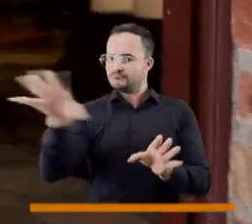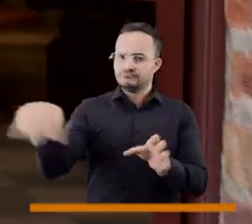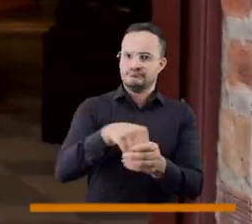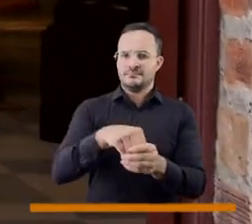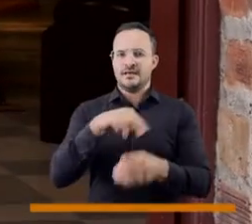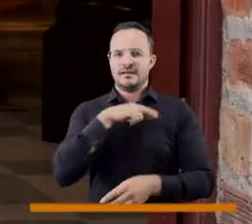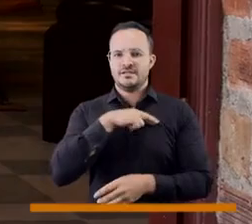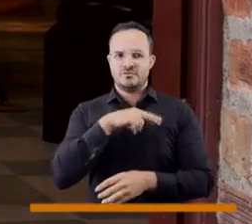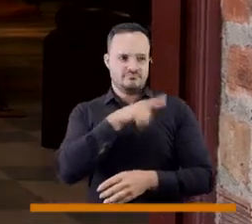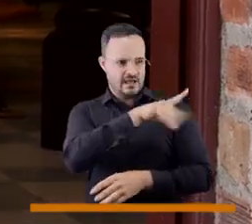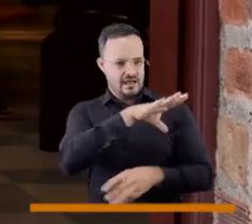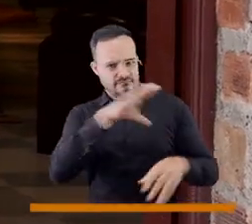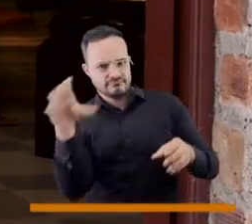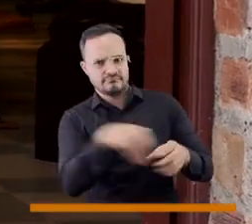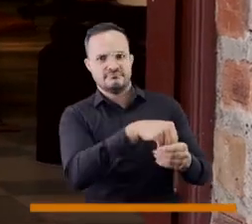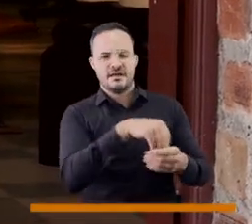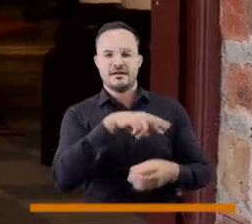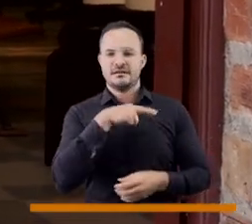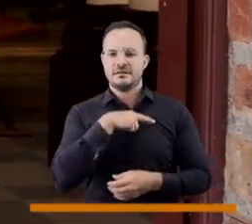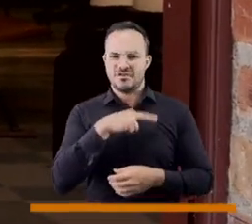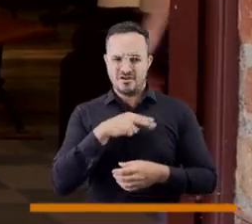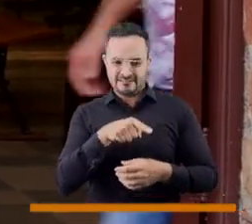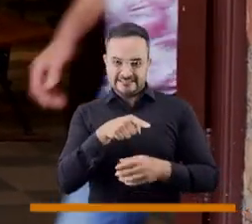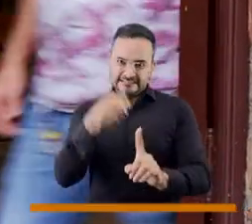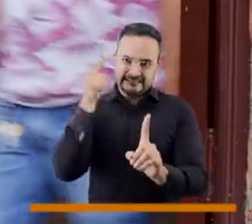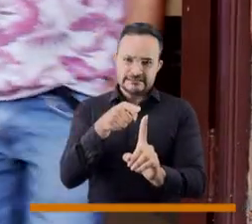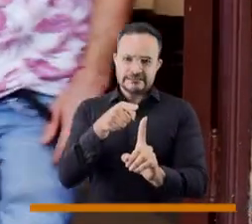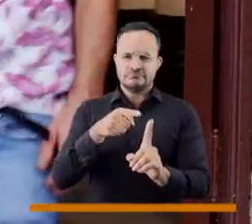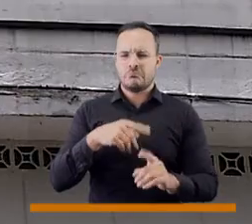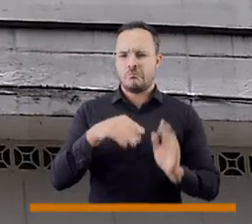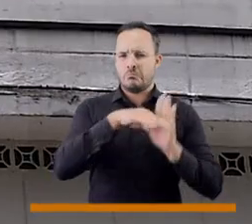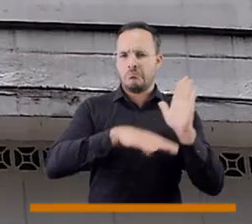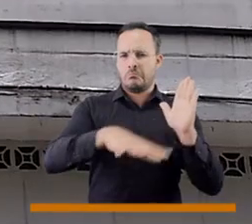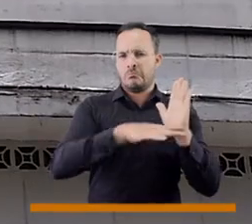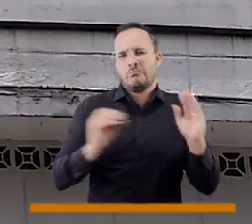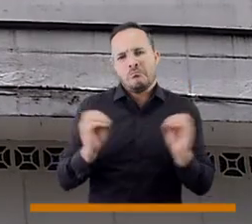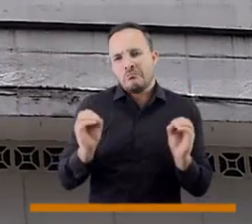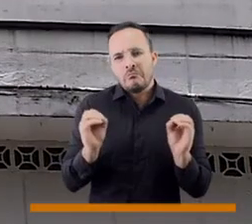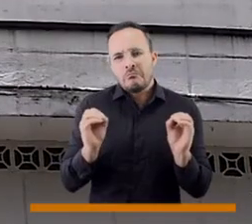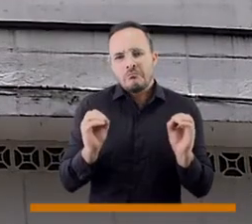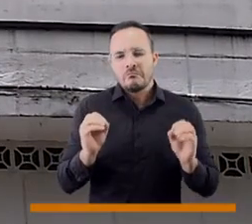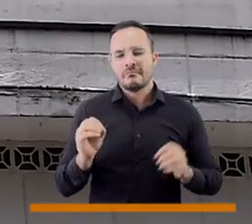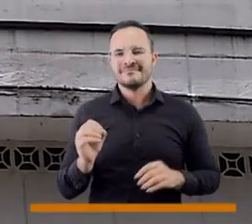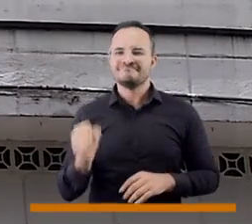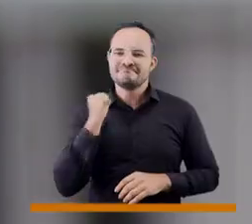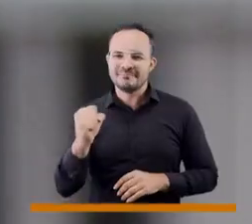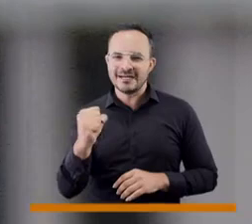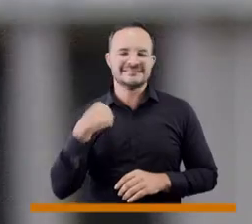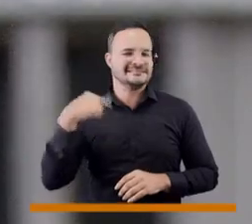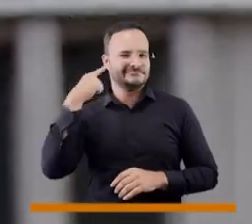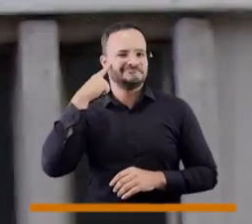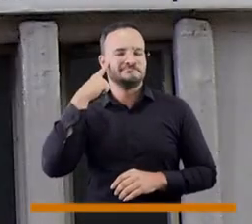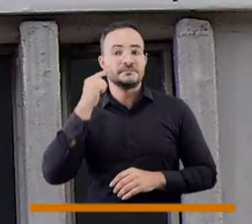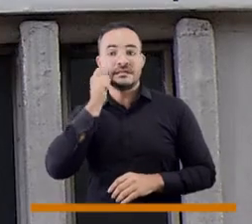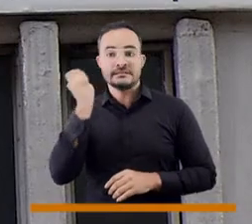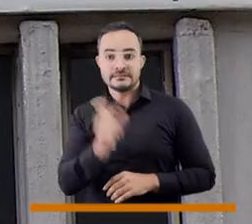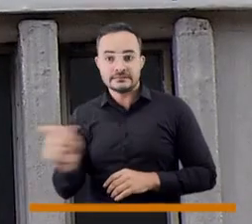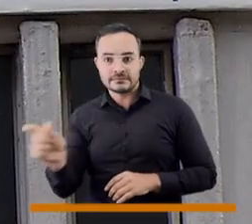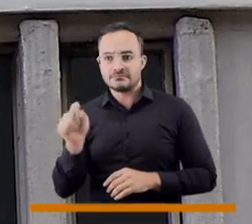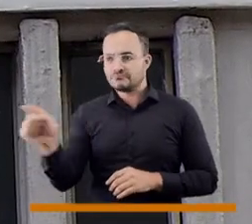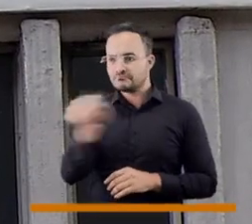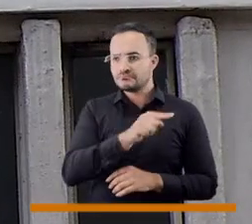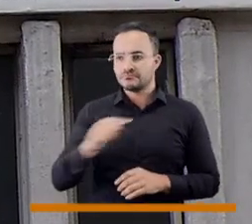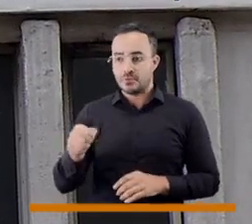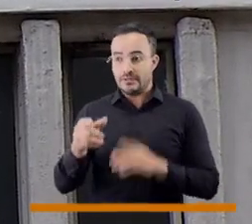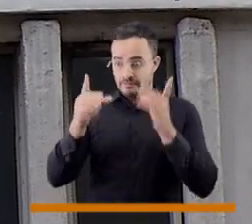imponer una religión en especial, no busca que haya una religión para el país, no, precisamente busca es que en el ser